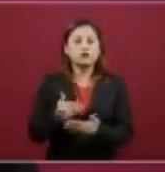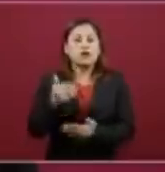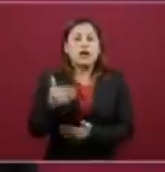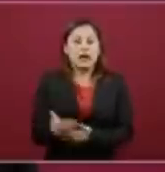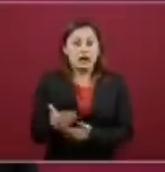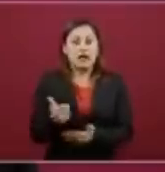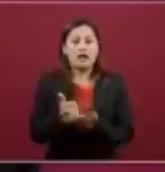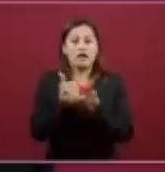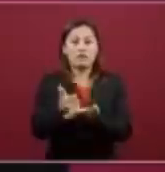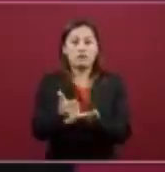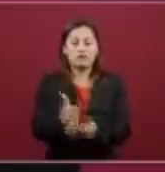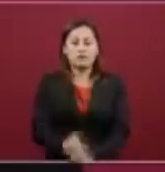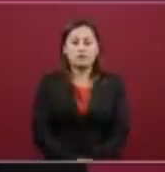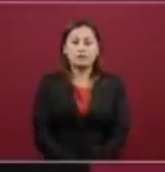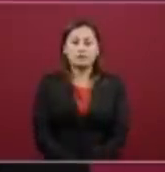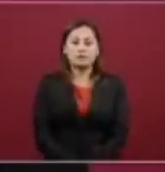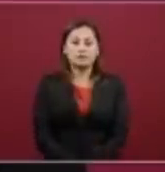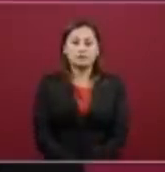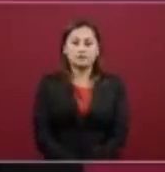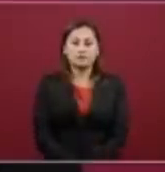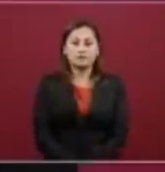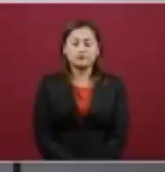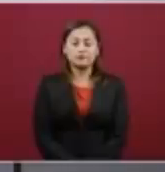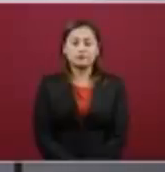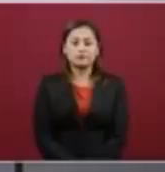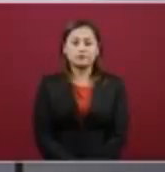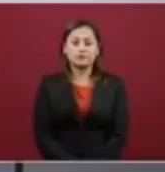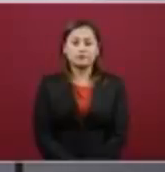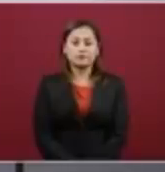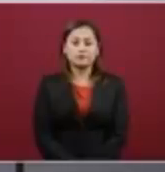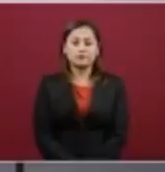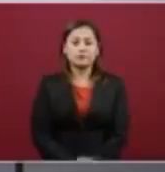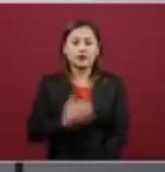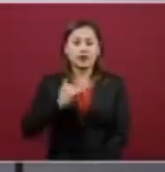que no se tolere de arriba